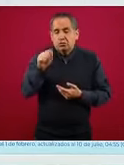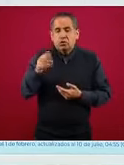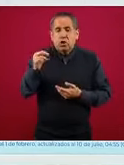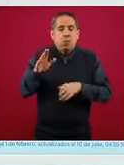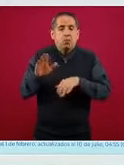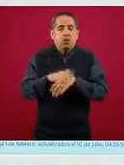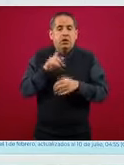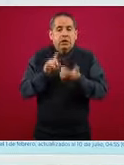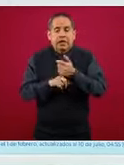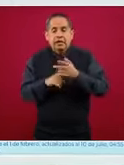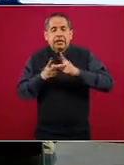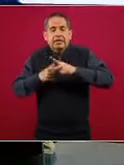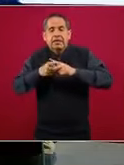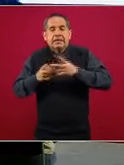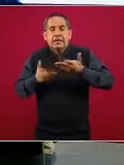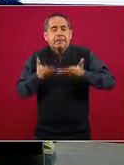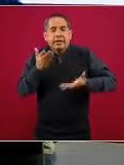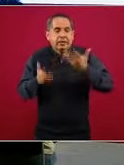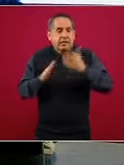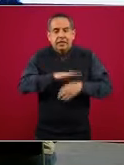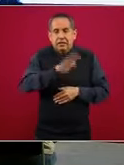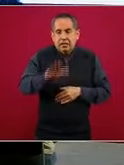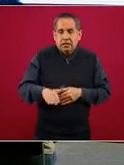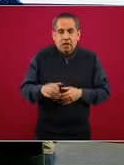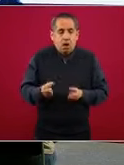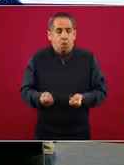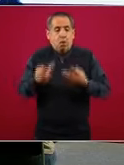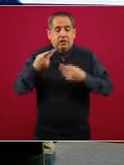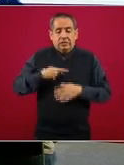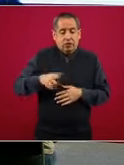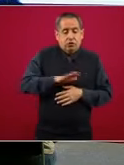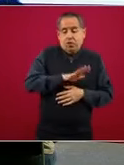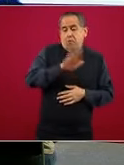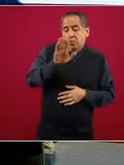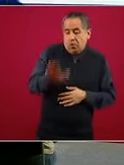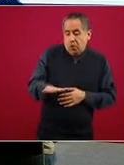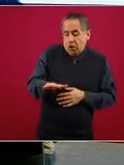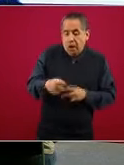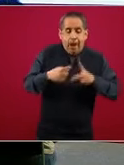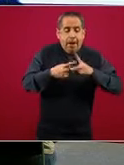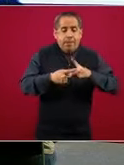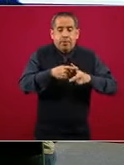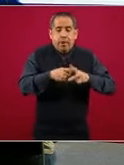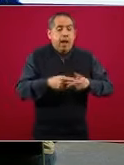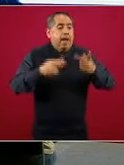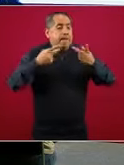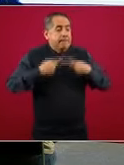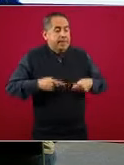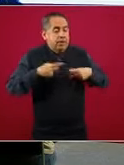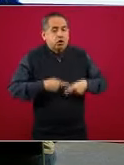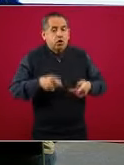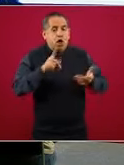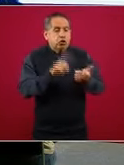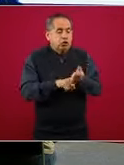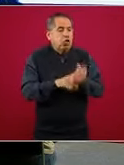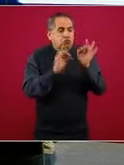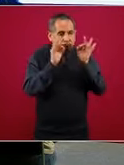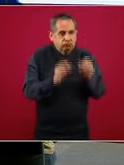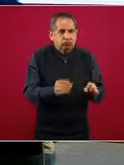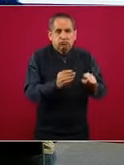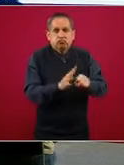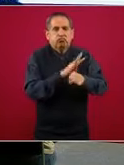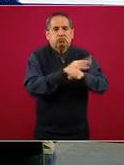el denominador. La letalidad es número de personas que fallecen divididas entre personas